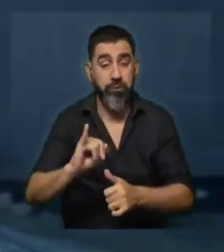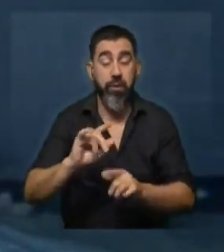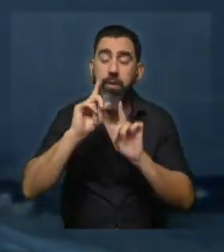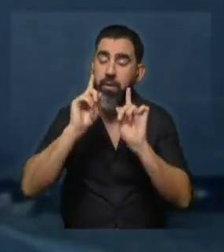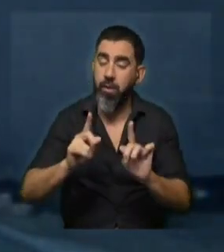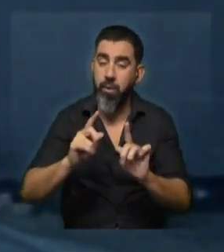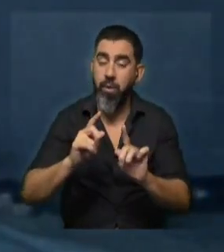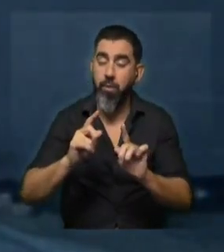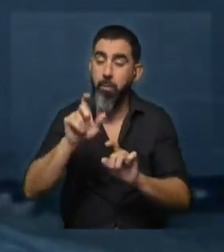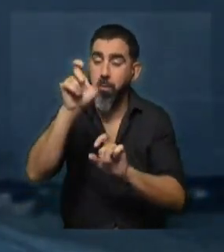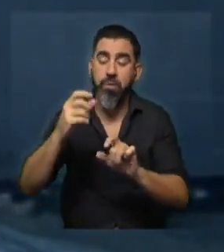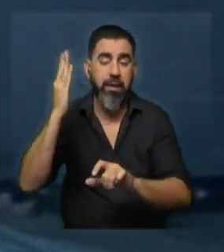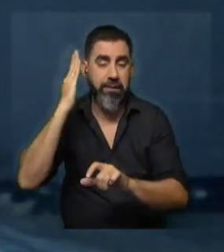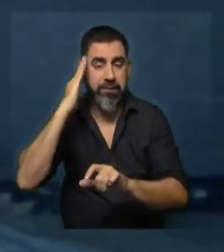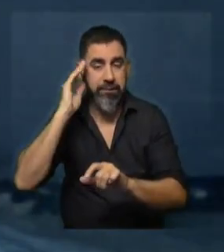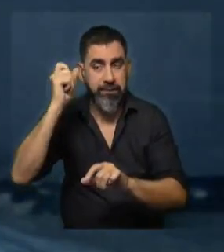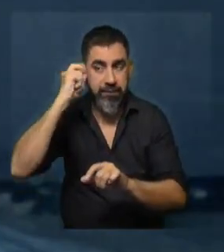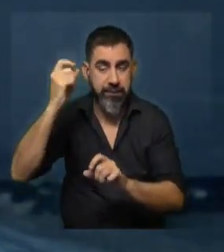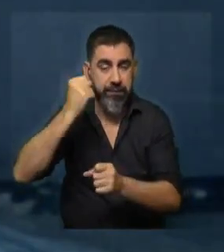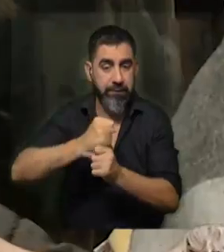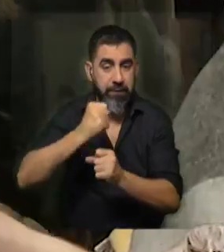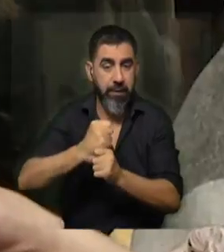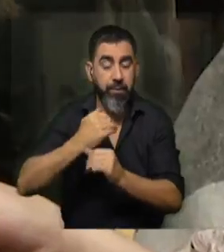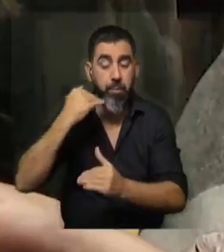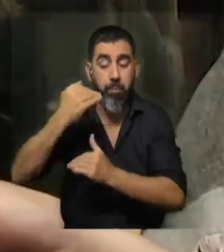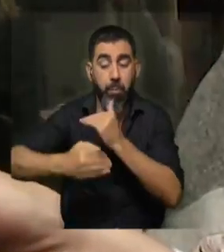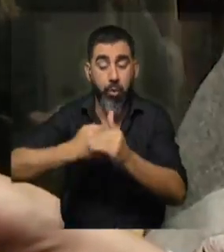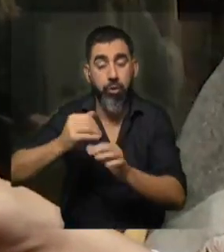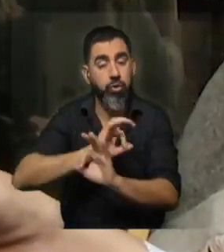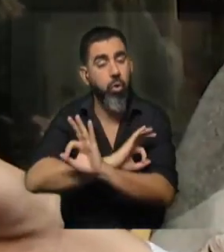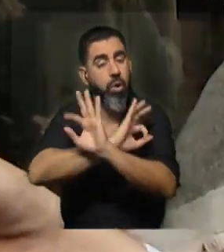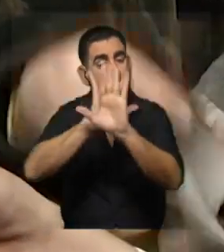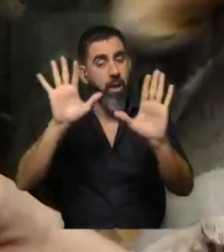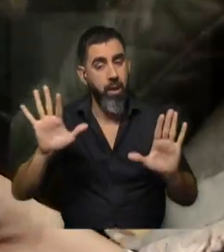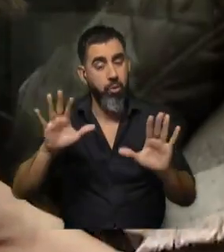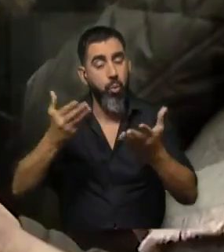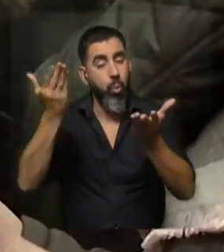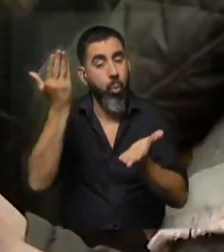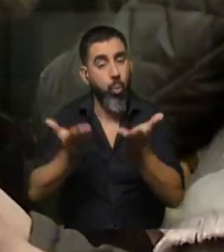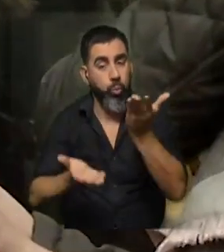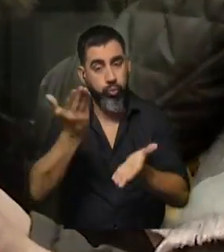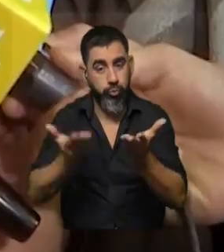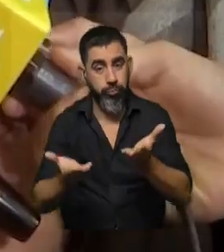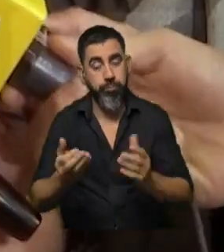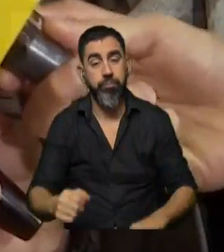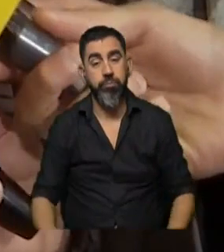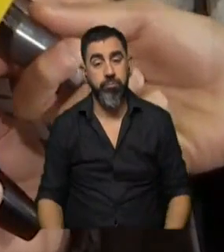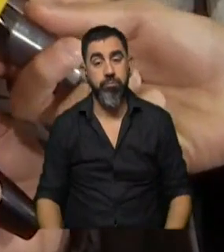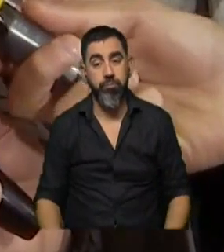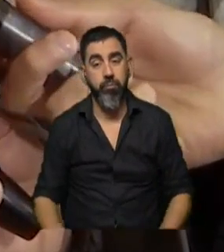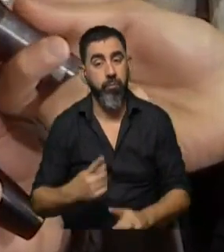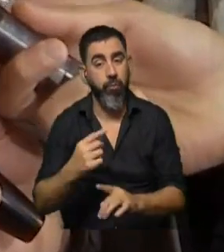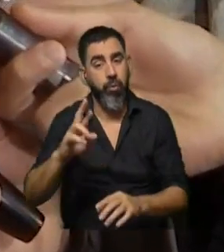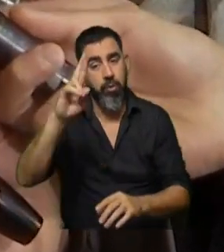tiene que ser recursos humanos idóneos y que ingresen por un proceso que sea transparente y justo entendemos que no